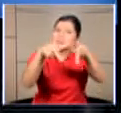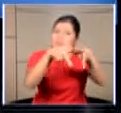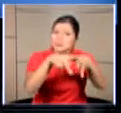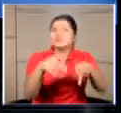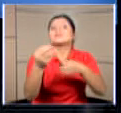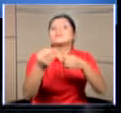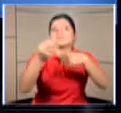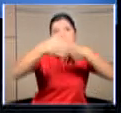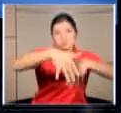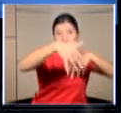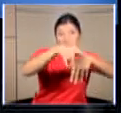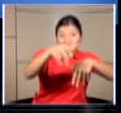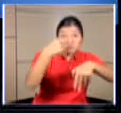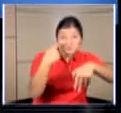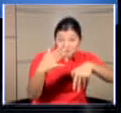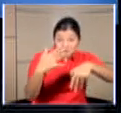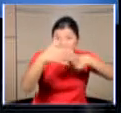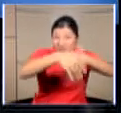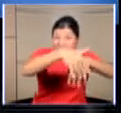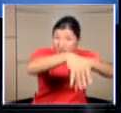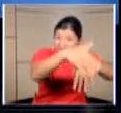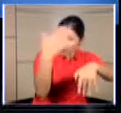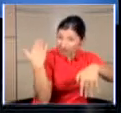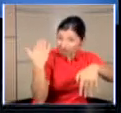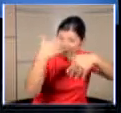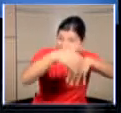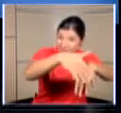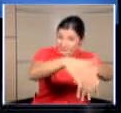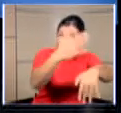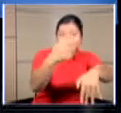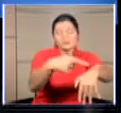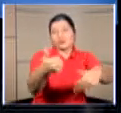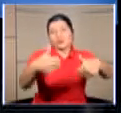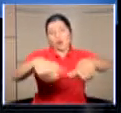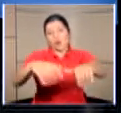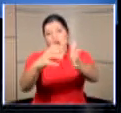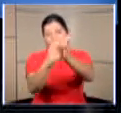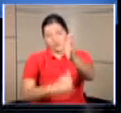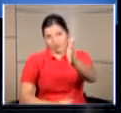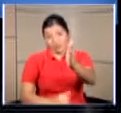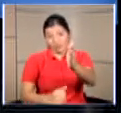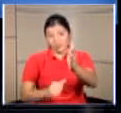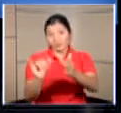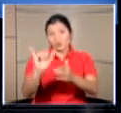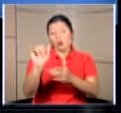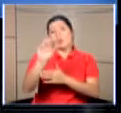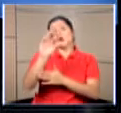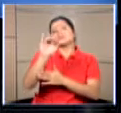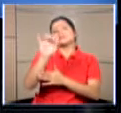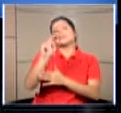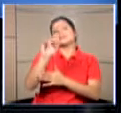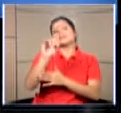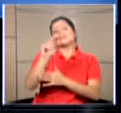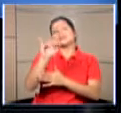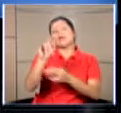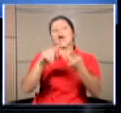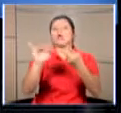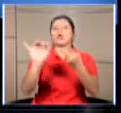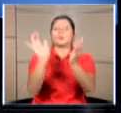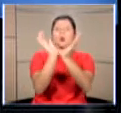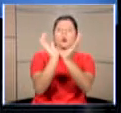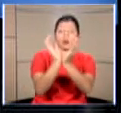a la calle para pedir que no se recorte el presupuesto de sus diferentes instituciones como el CENSINAI, como la Caja Costarricense de Seguro